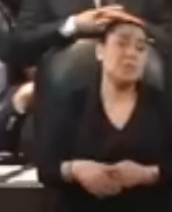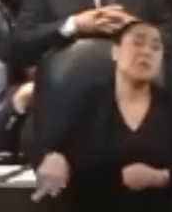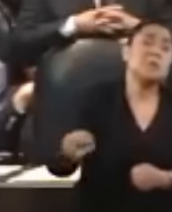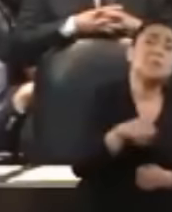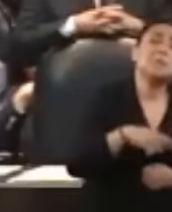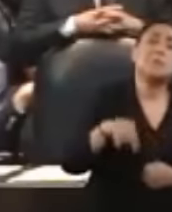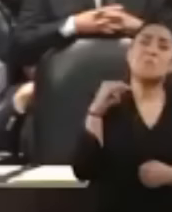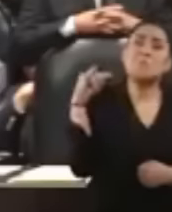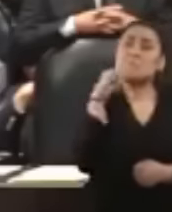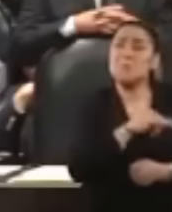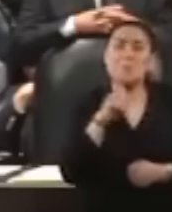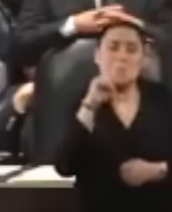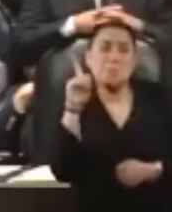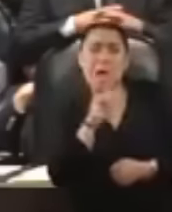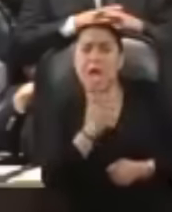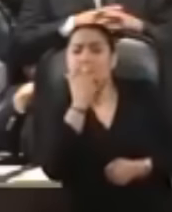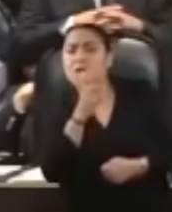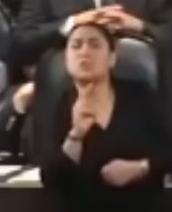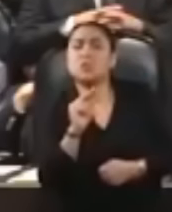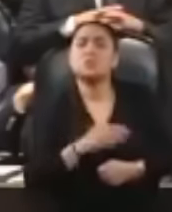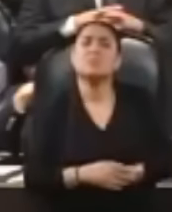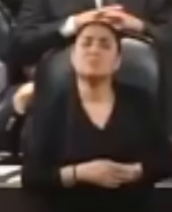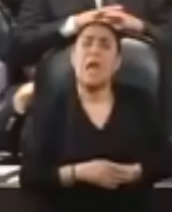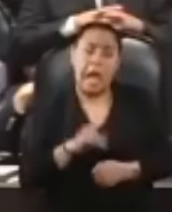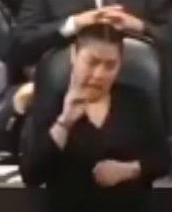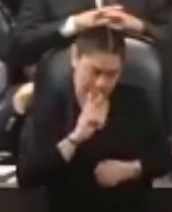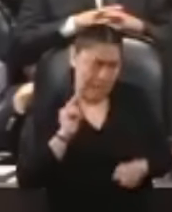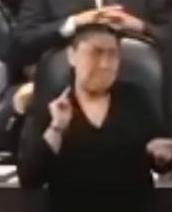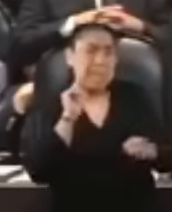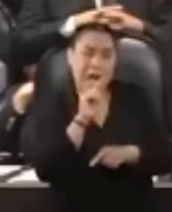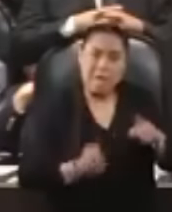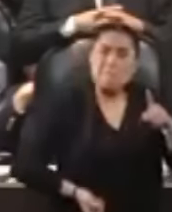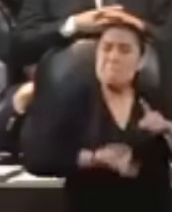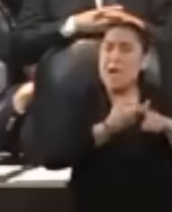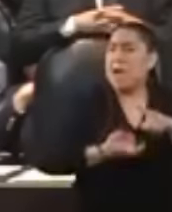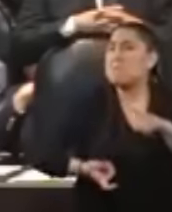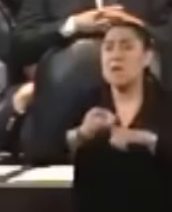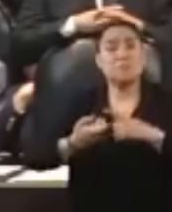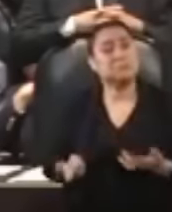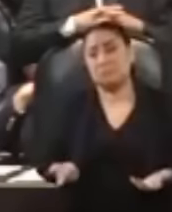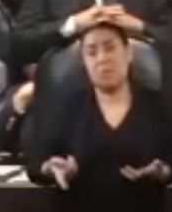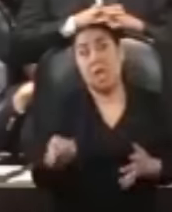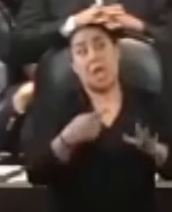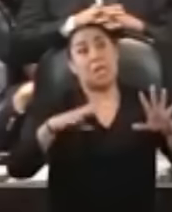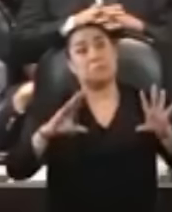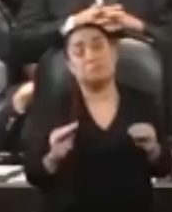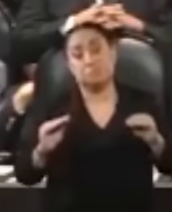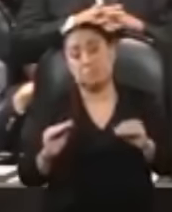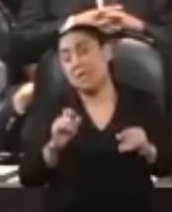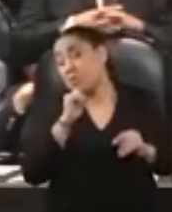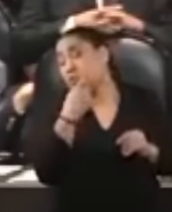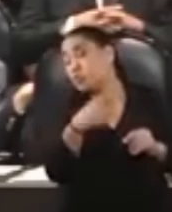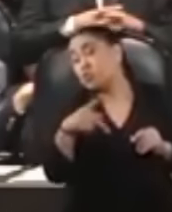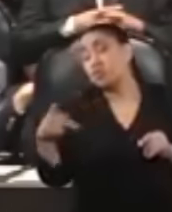malditos hipócritas? ¿Por qué ahí sí no mentaron madres? Se quedaron callados porque son